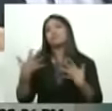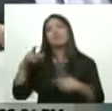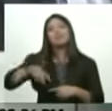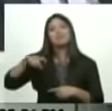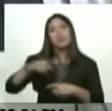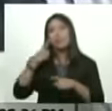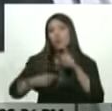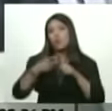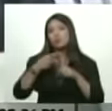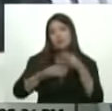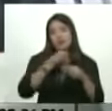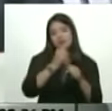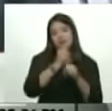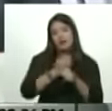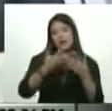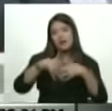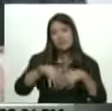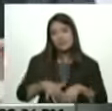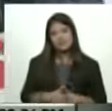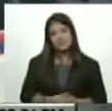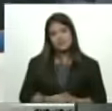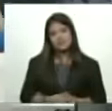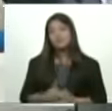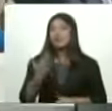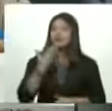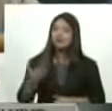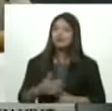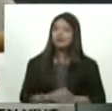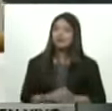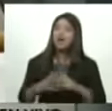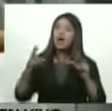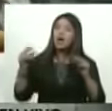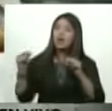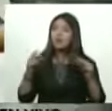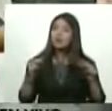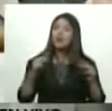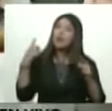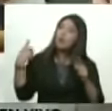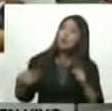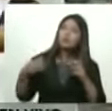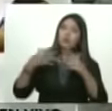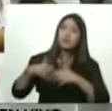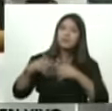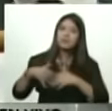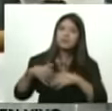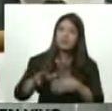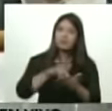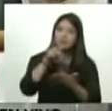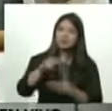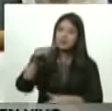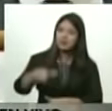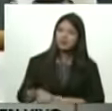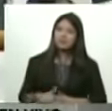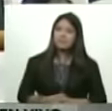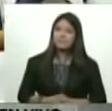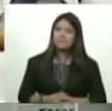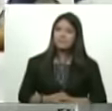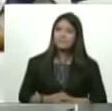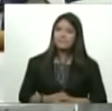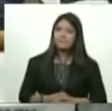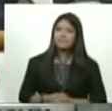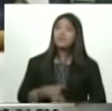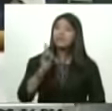primas. Muchas gracias. Vamos a continuar conversando por aquí con algunos de los empresarios que participaron en esta reunión el día de hoy.